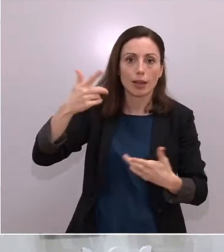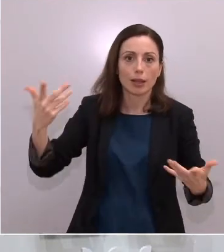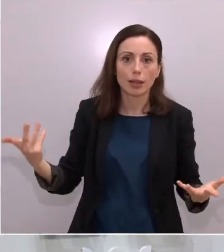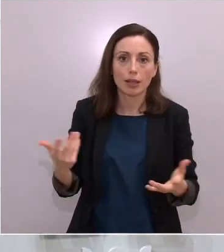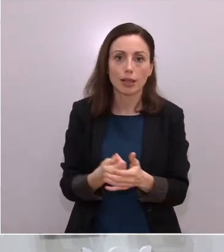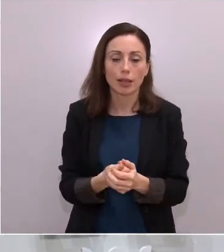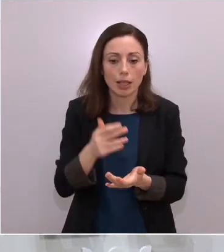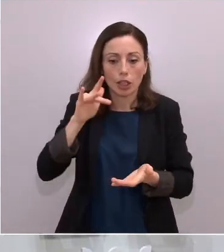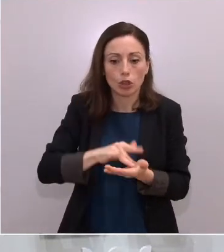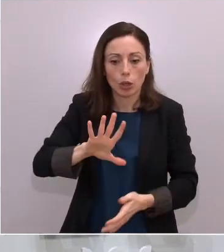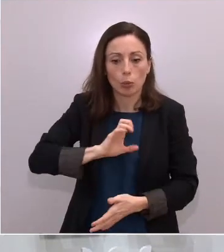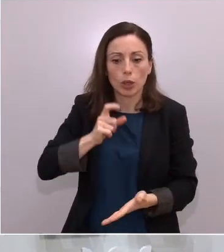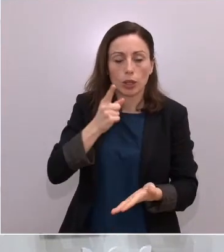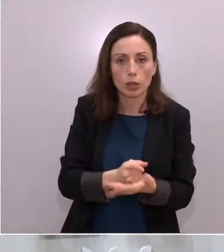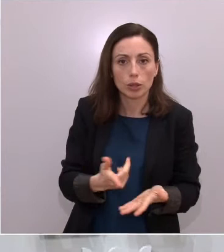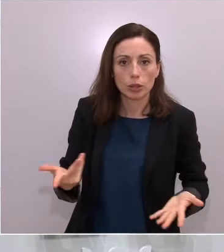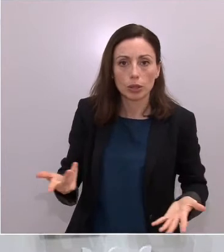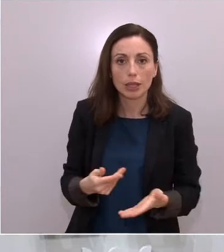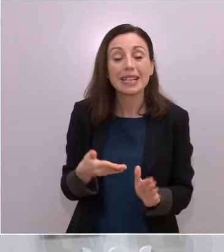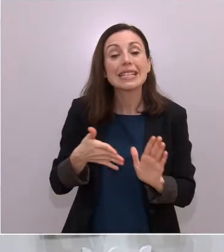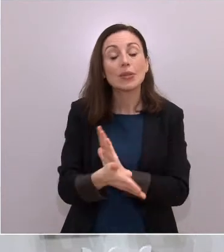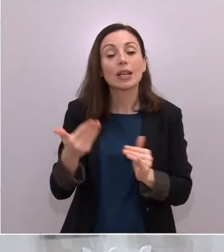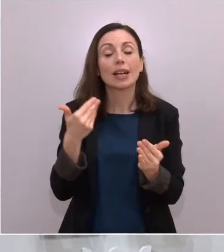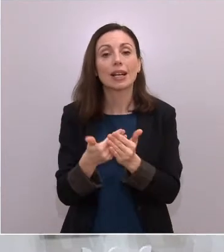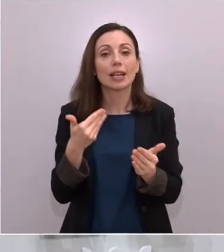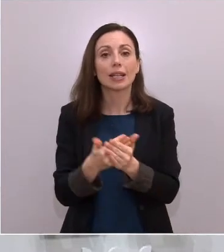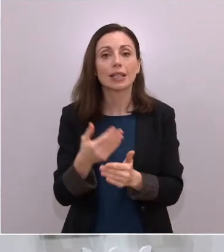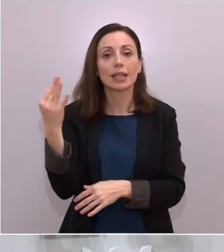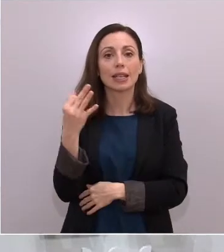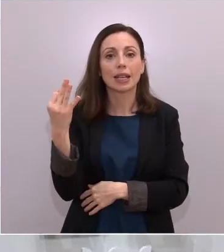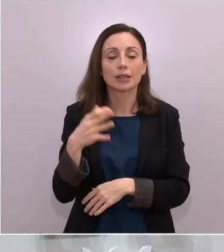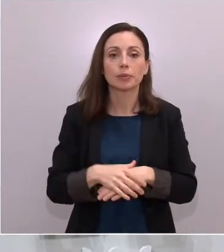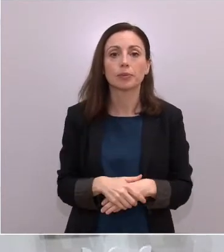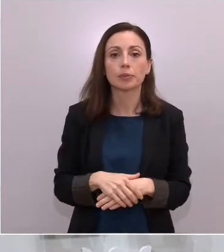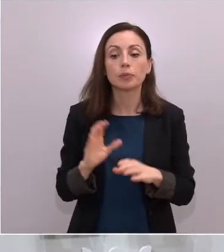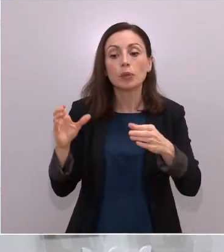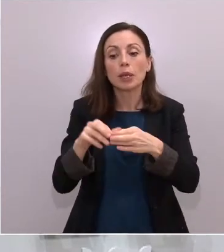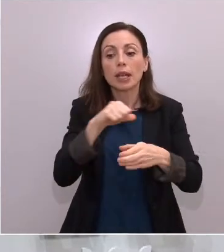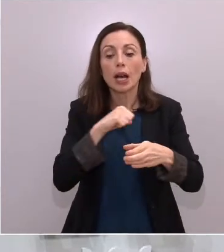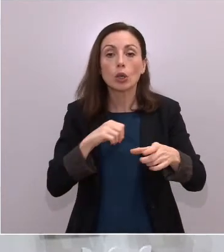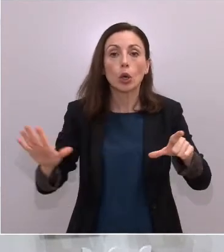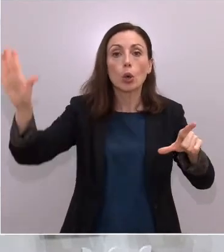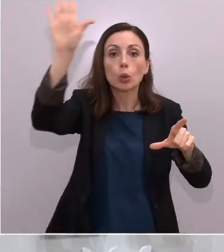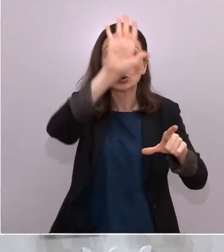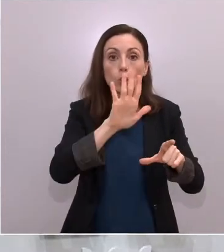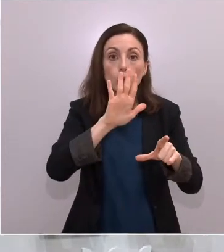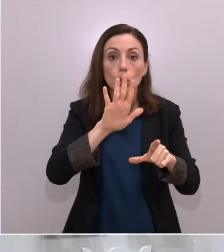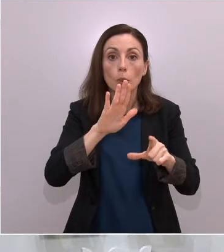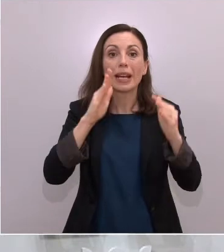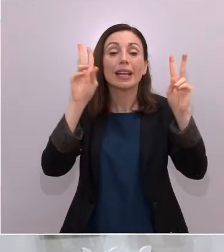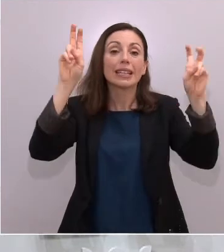desconfinamiento. Y, por lo tanto, tendrán que garantizar que la población de comunidades que todavía permanecen